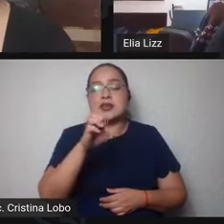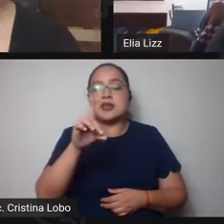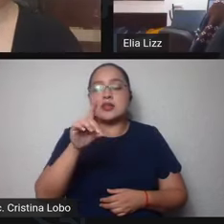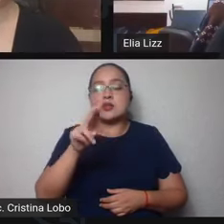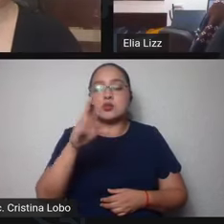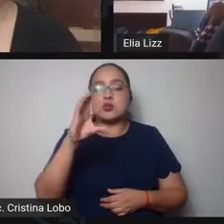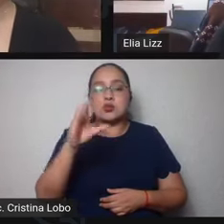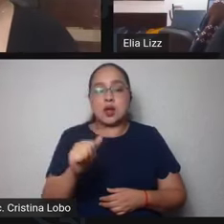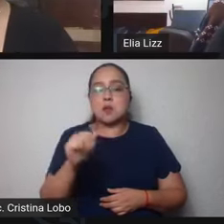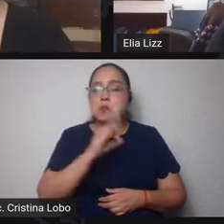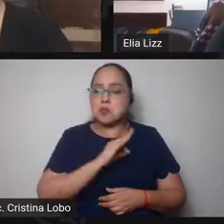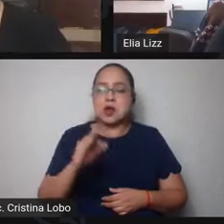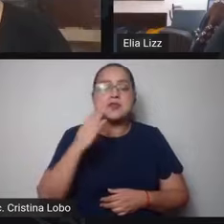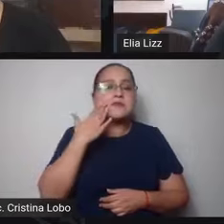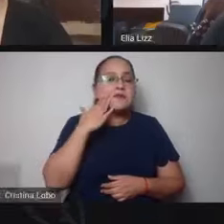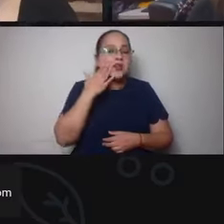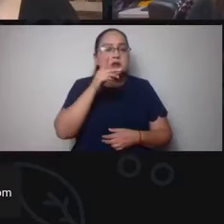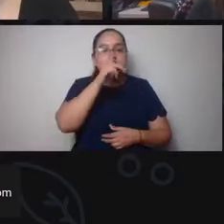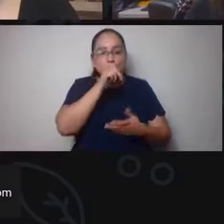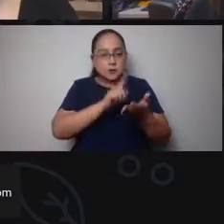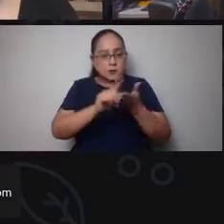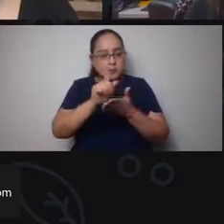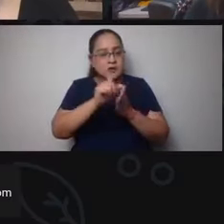También ahí me pueden explicar.